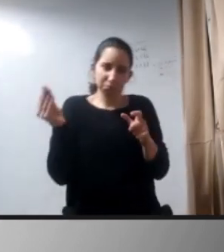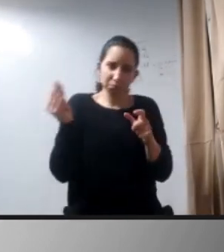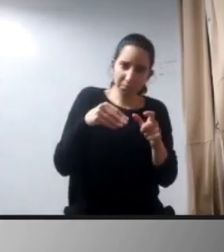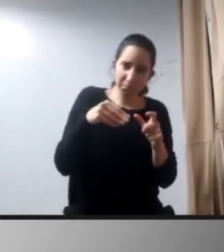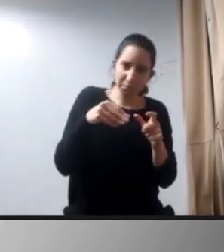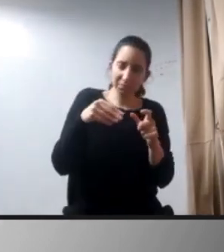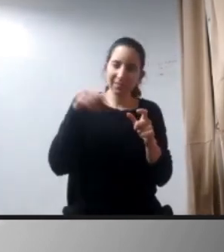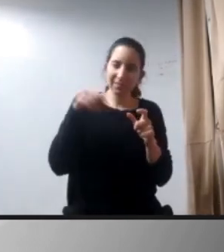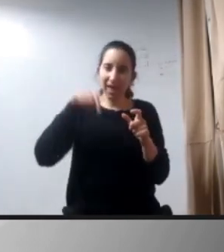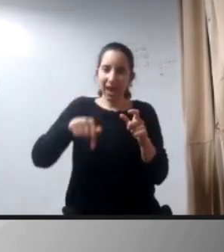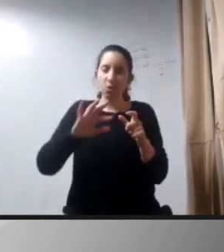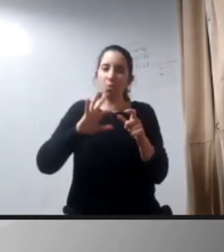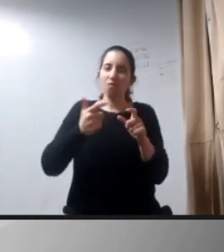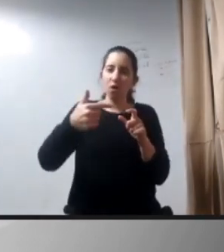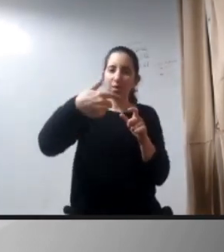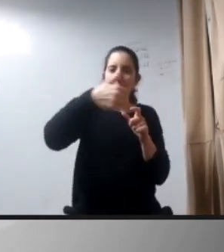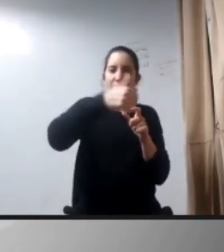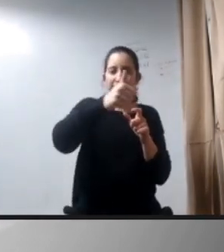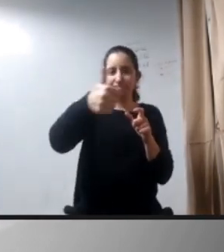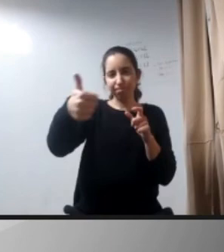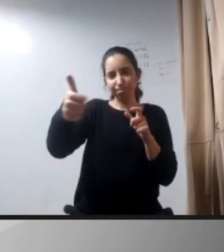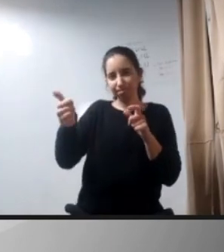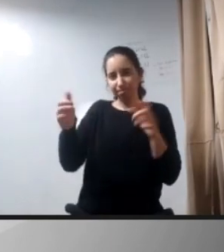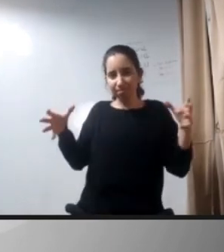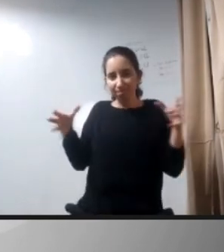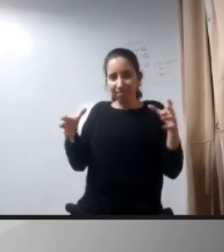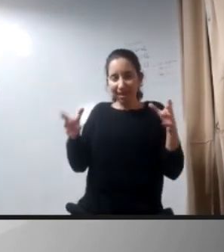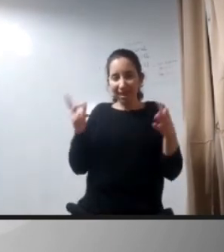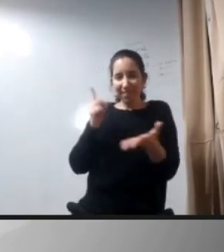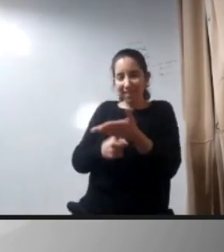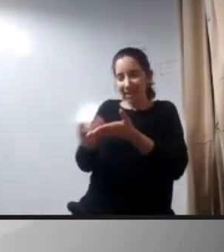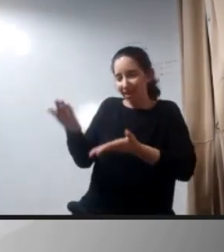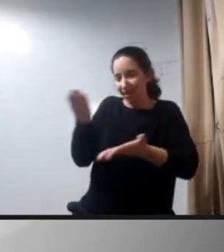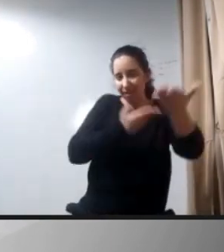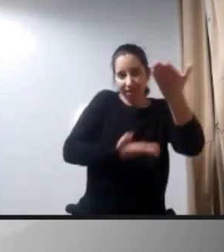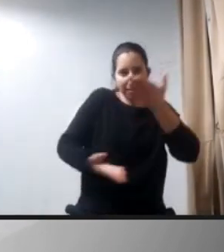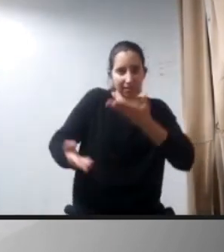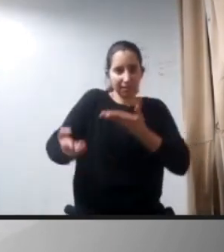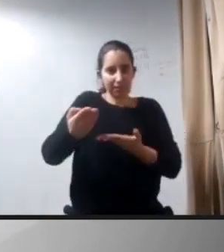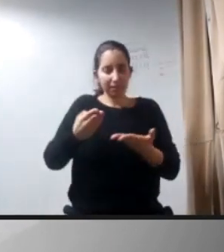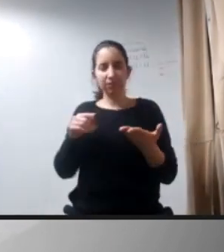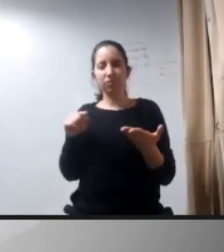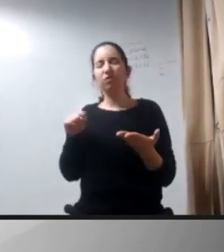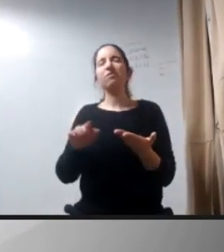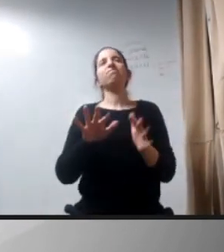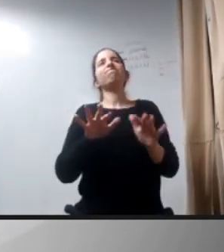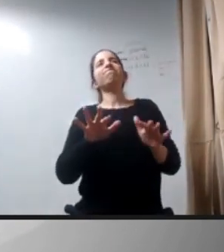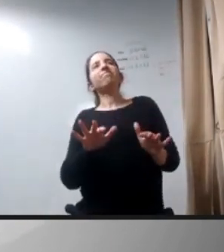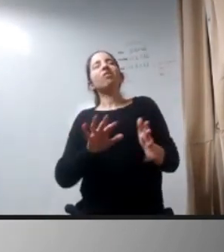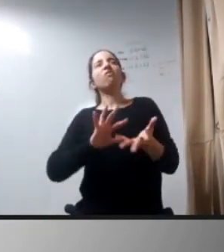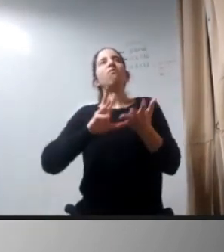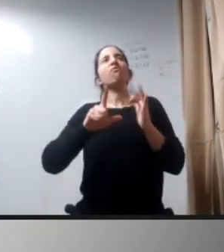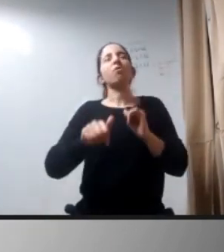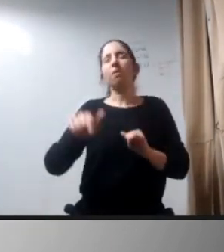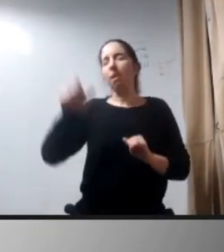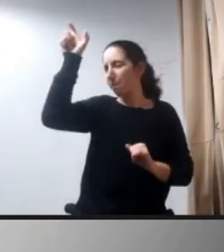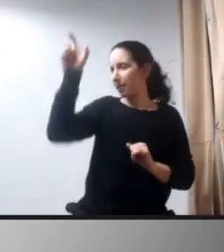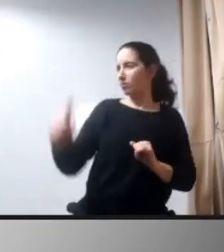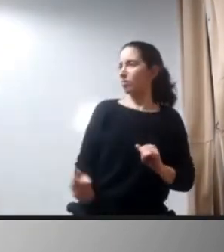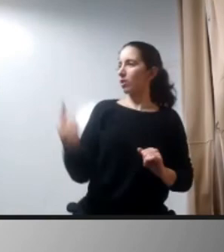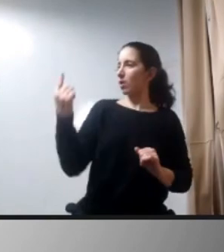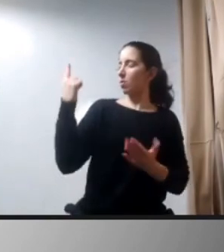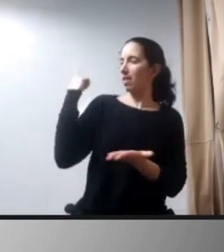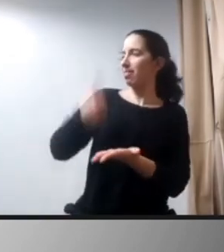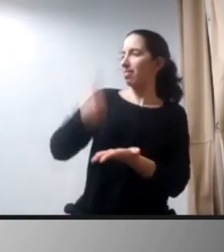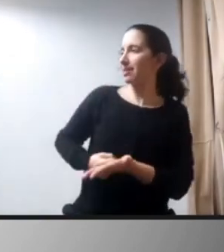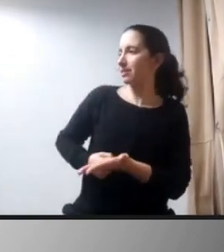ese sujeto. Tiene que ser una decisión compartida, no puede ser una decisión de una sola